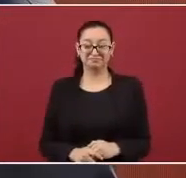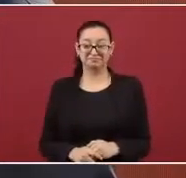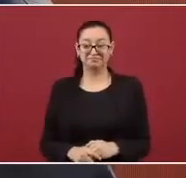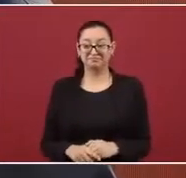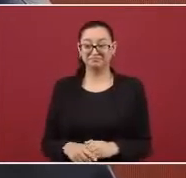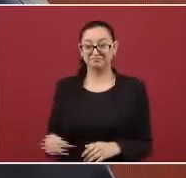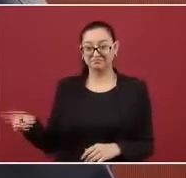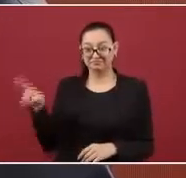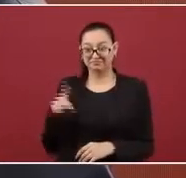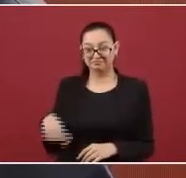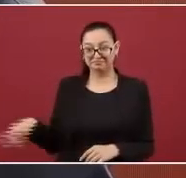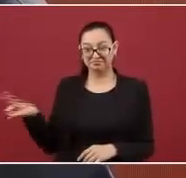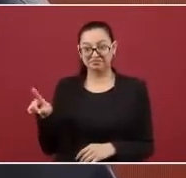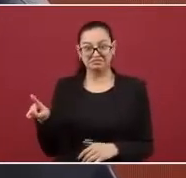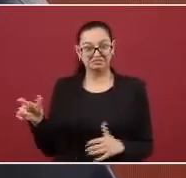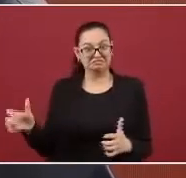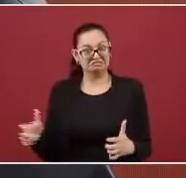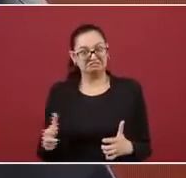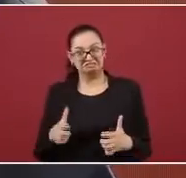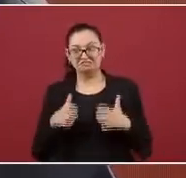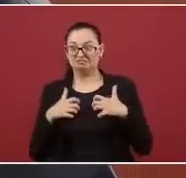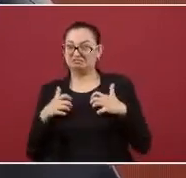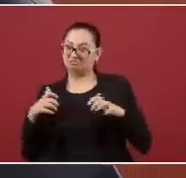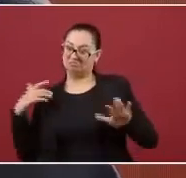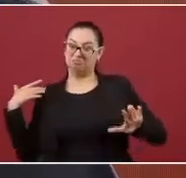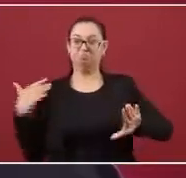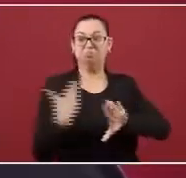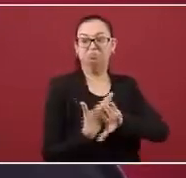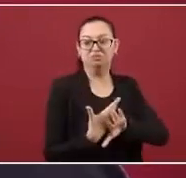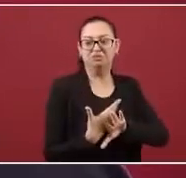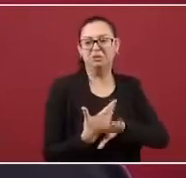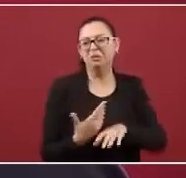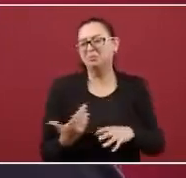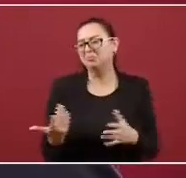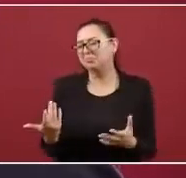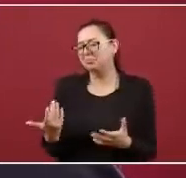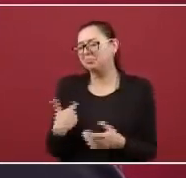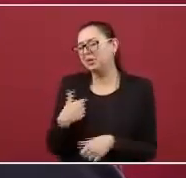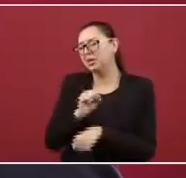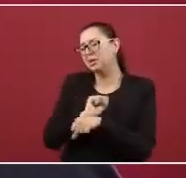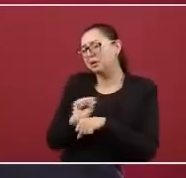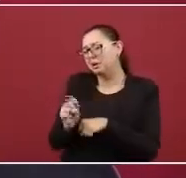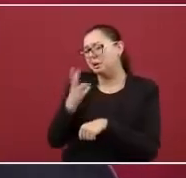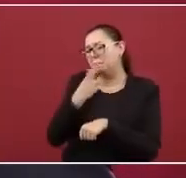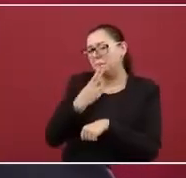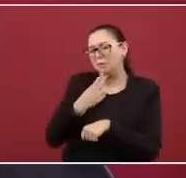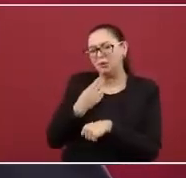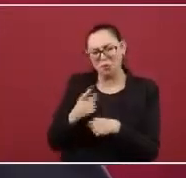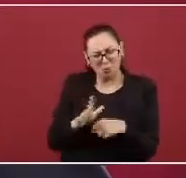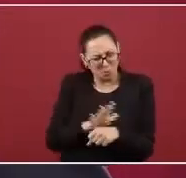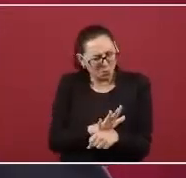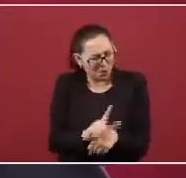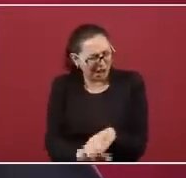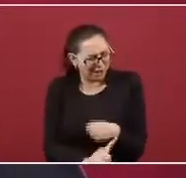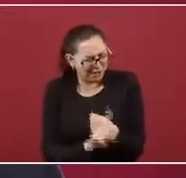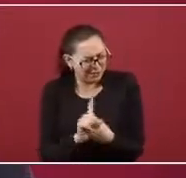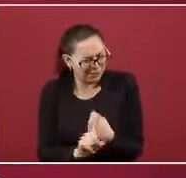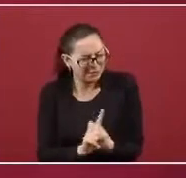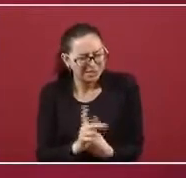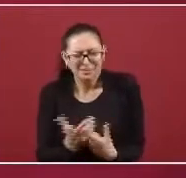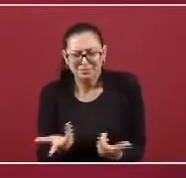se lanzan fuerte a veces también. Entonces, decirles ternurita no es ningún problema, o sea,